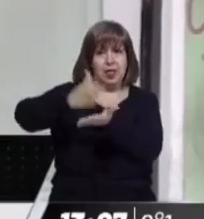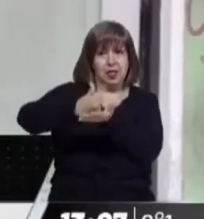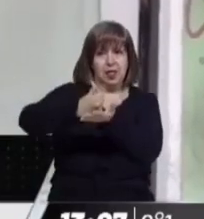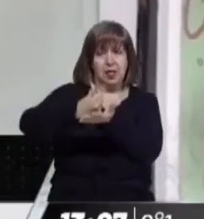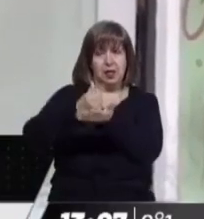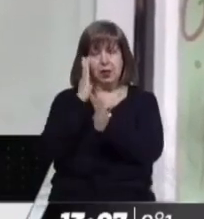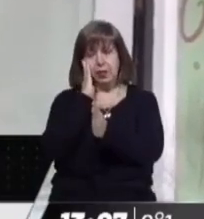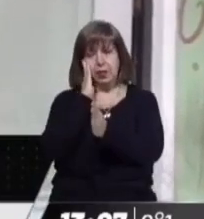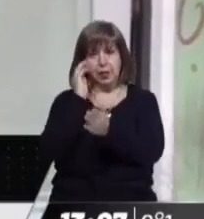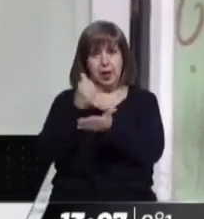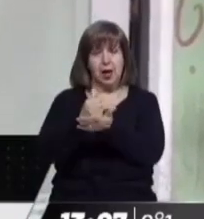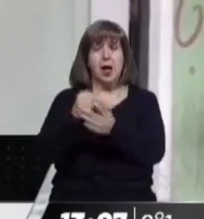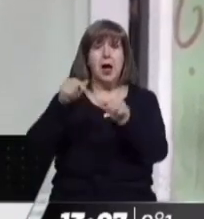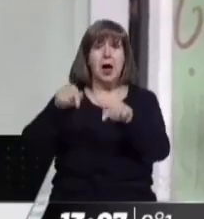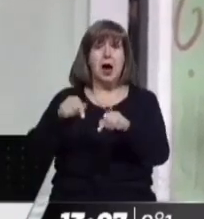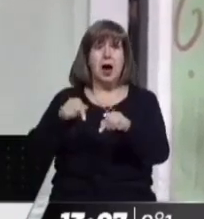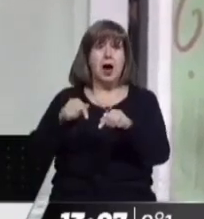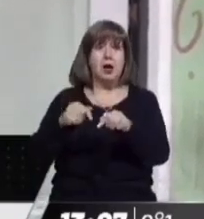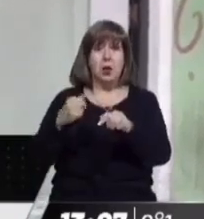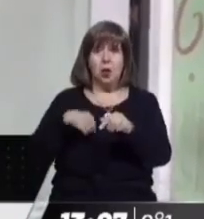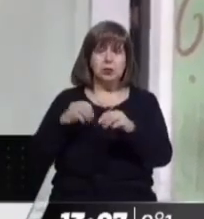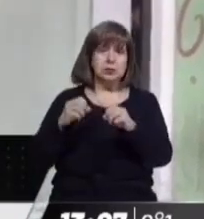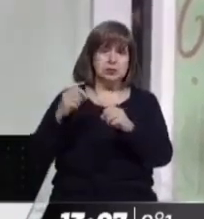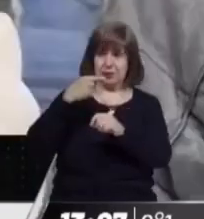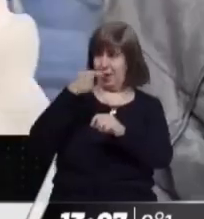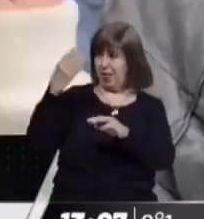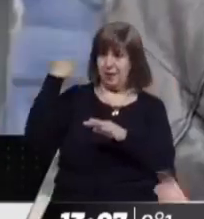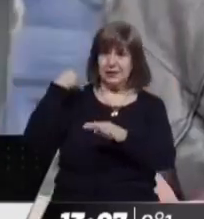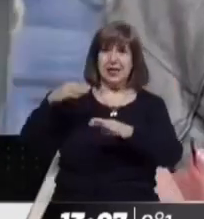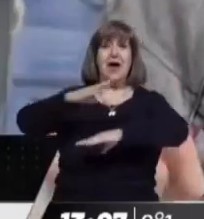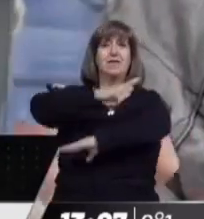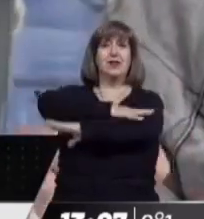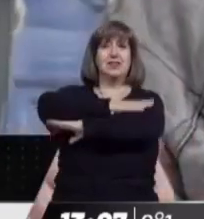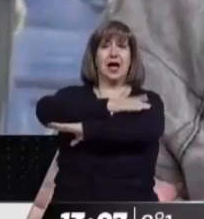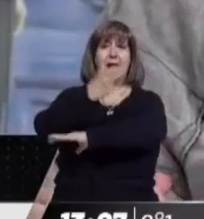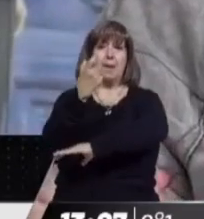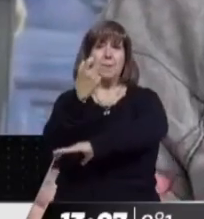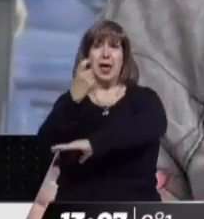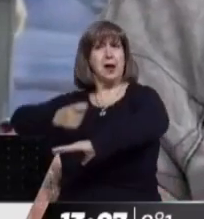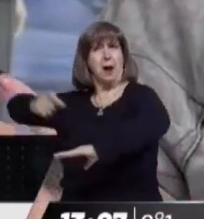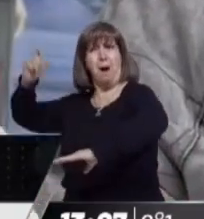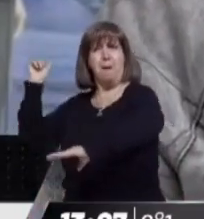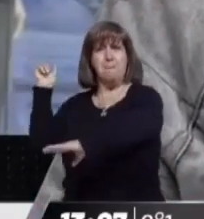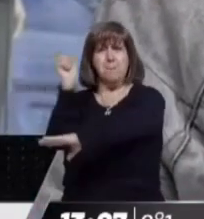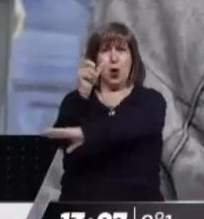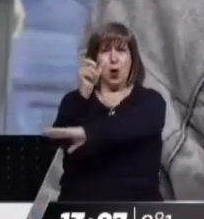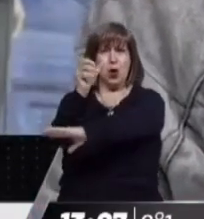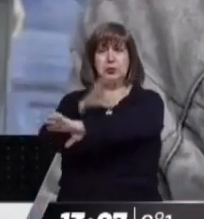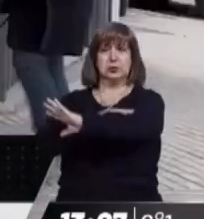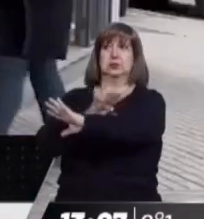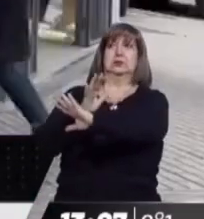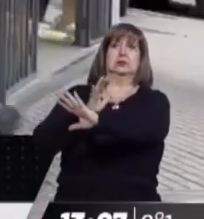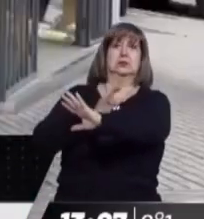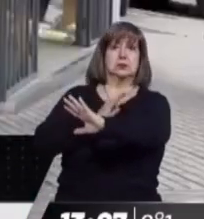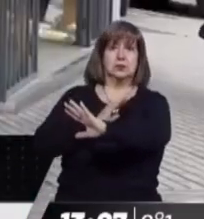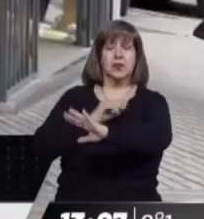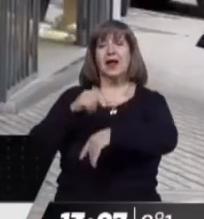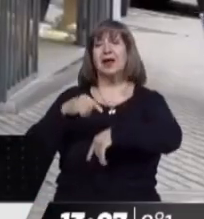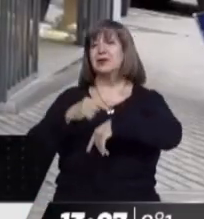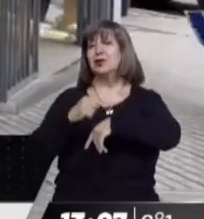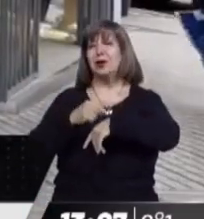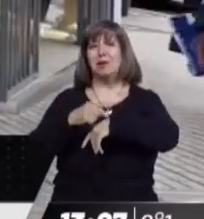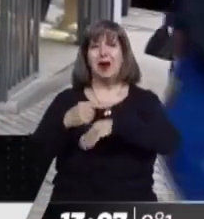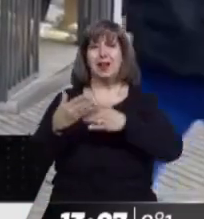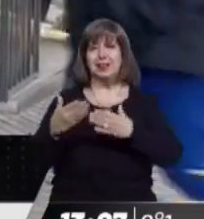pasada pegaron un piedrazo a una de las ventanas entraron a robar y nada el tema de nosotras también es que abrimos a las